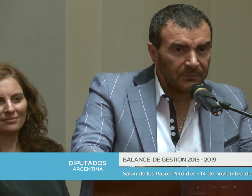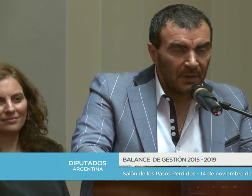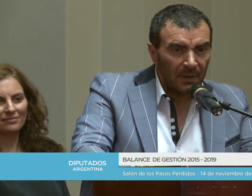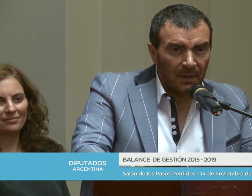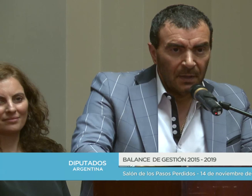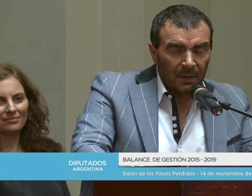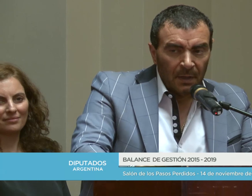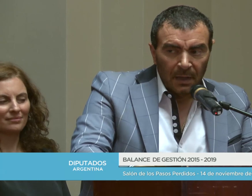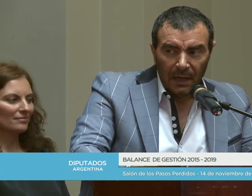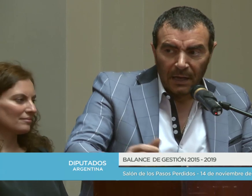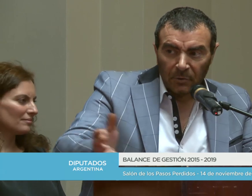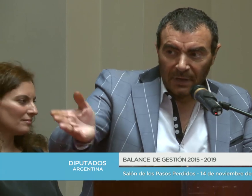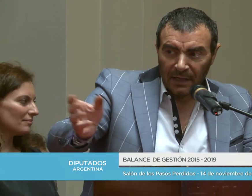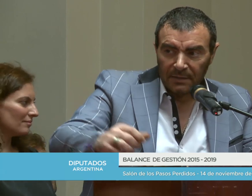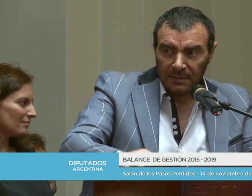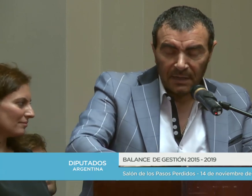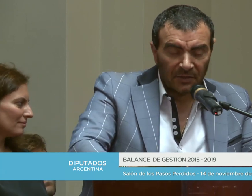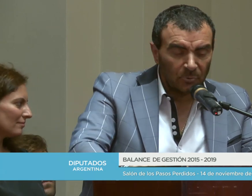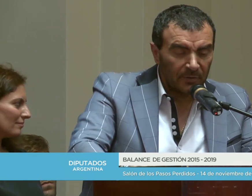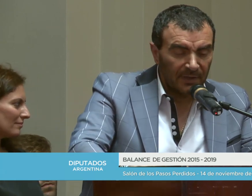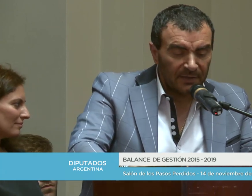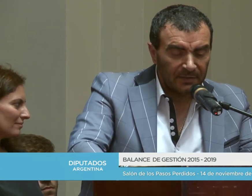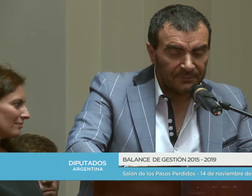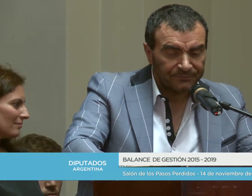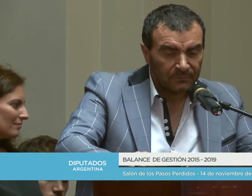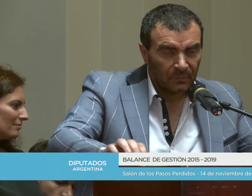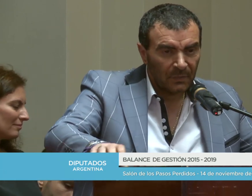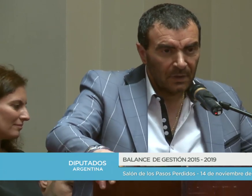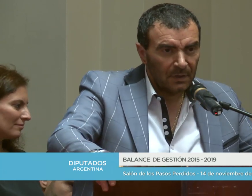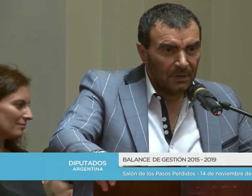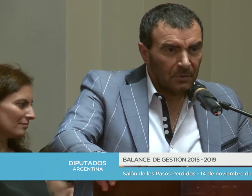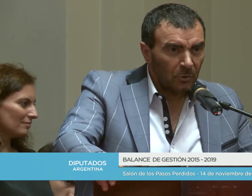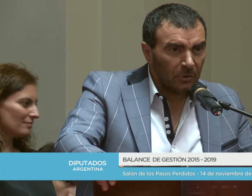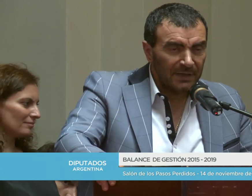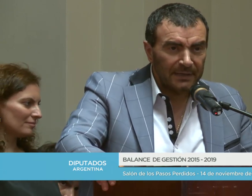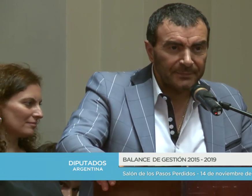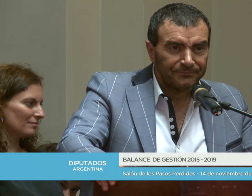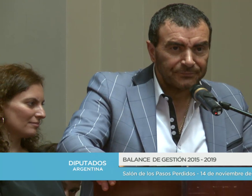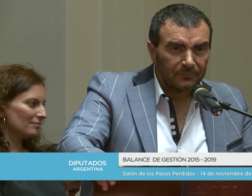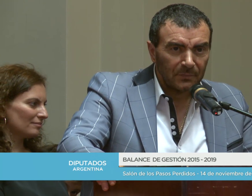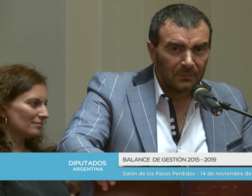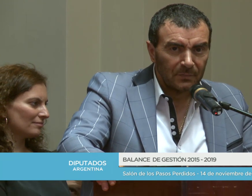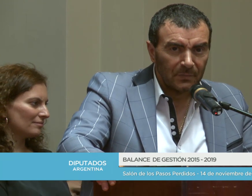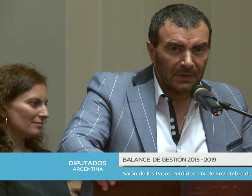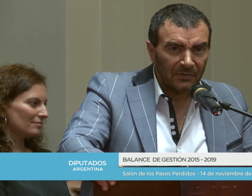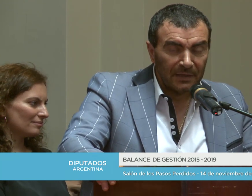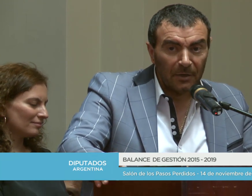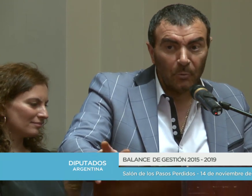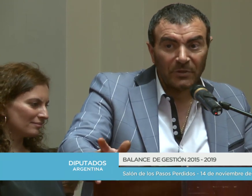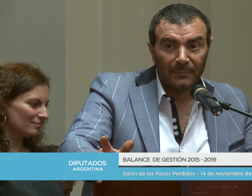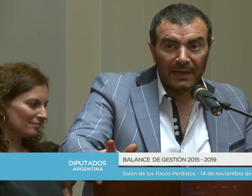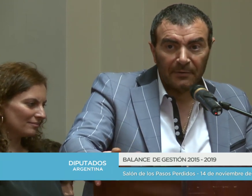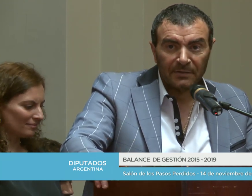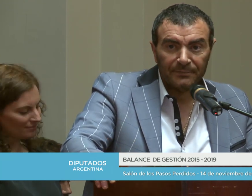peronismo. A todas las autoridades, yo creo que se